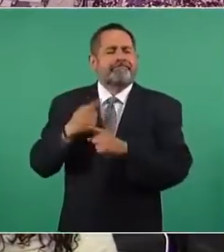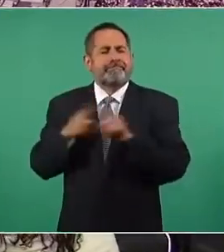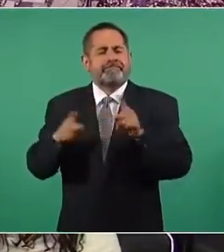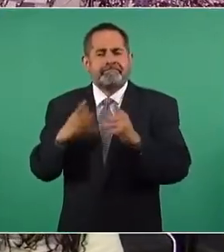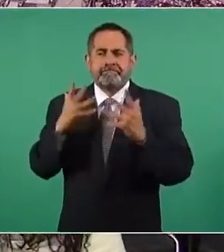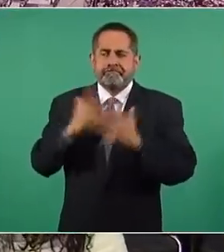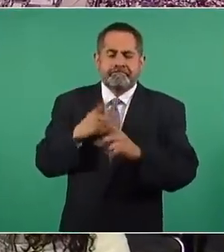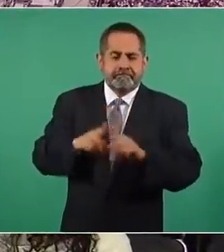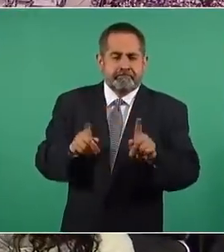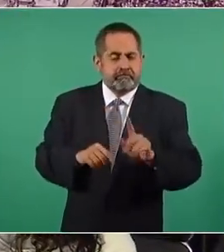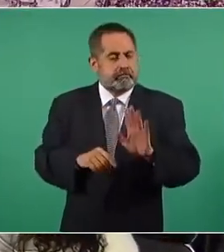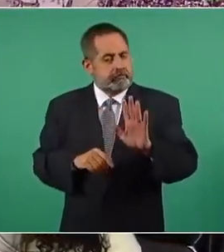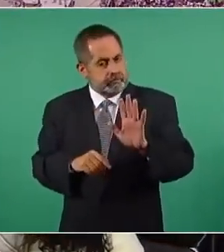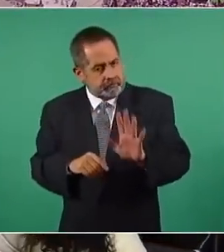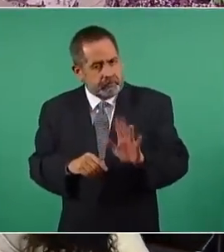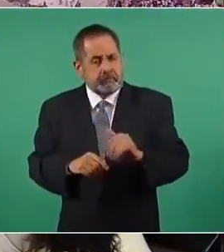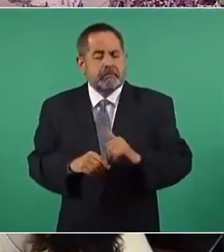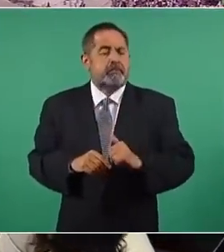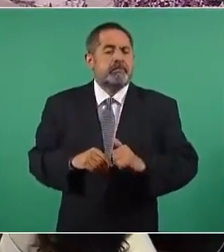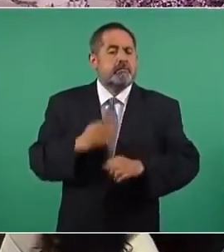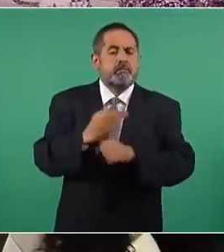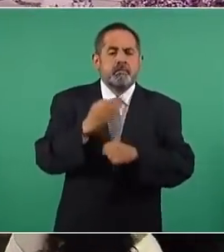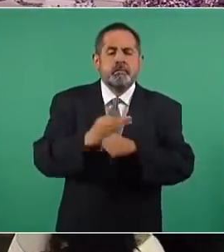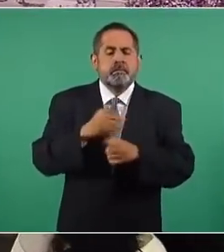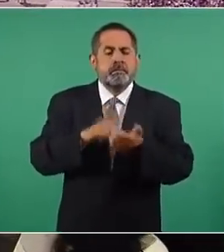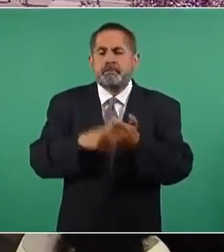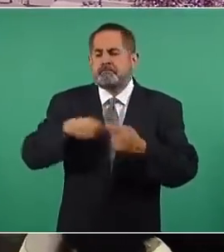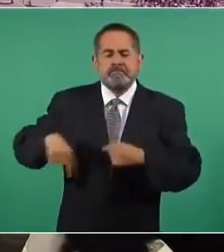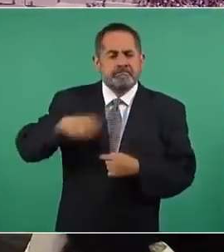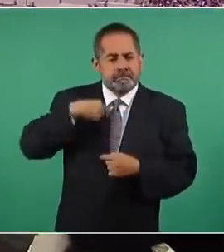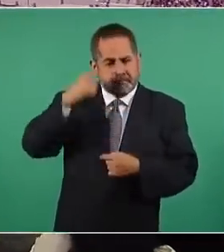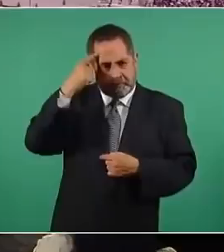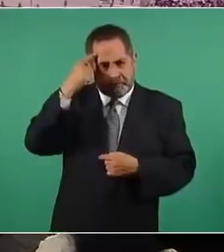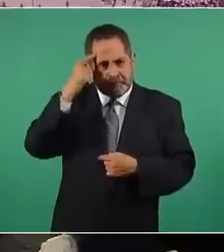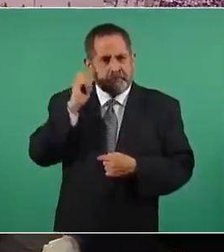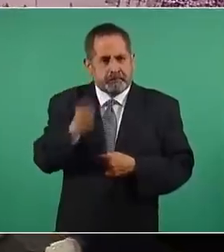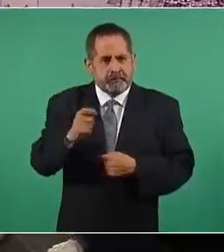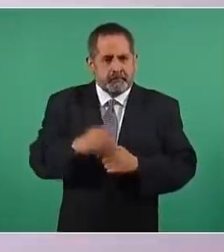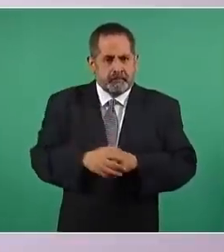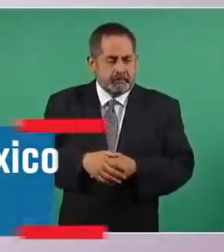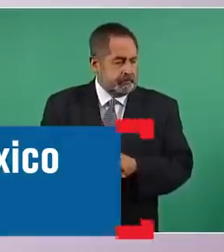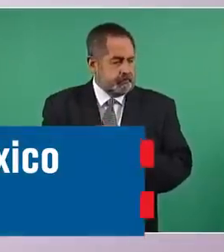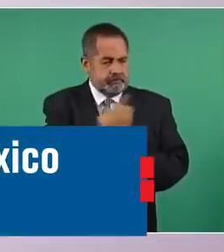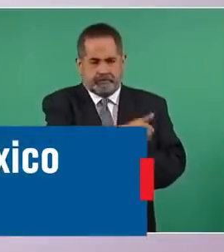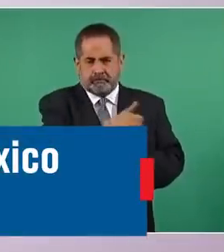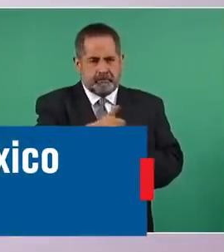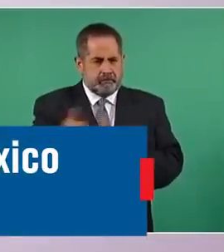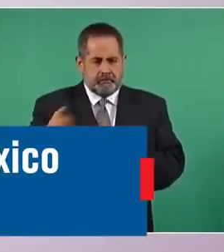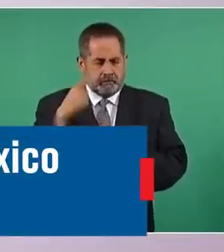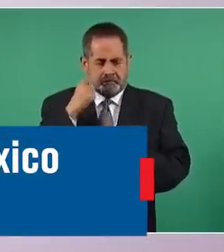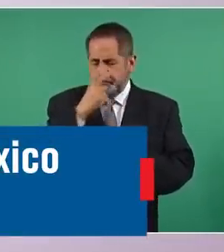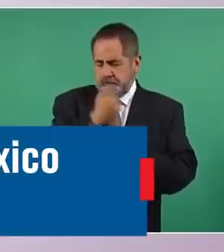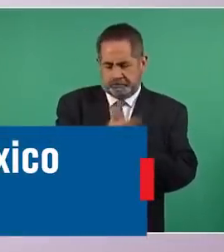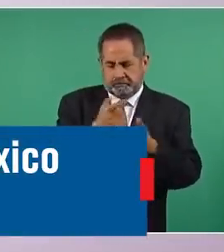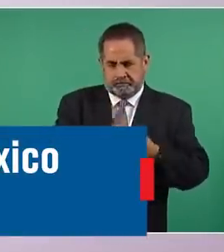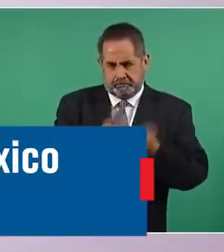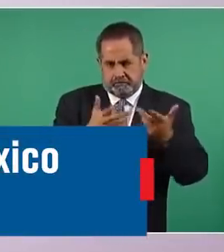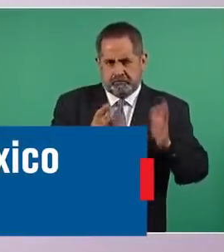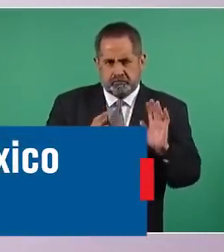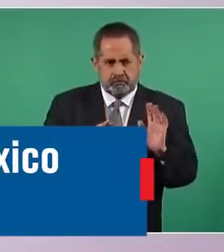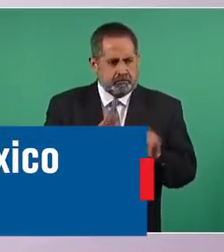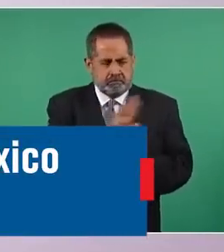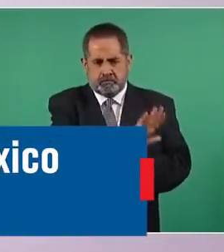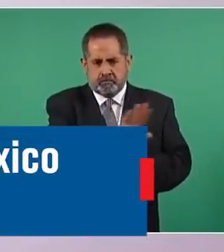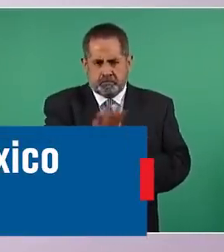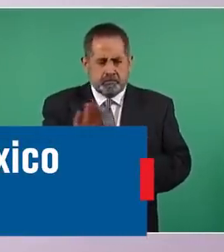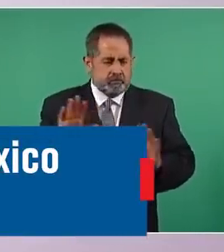El presidente dedicó la primera parte de su mensaje a la atención que ha dado su gobierno a la pandemia de COVID-19, que hasta la fecha suma